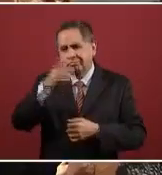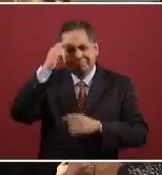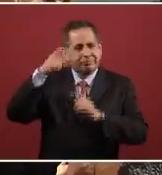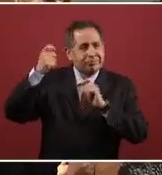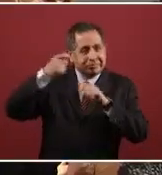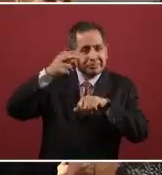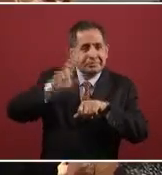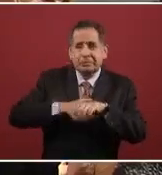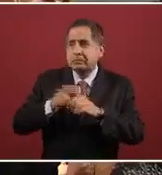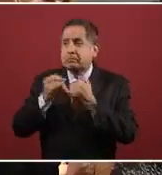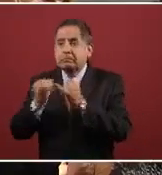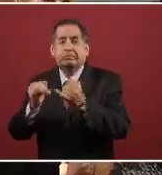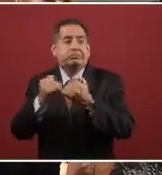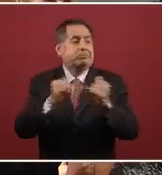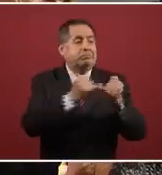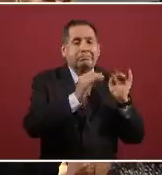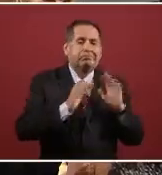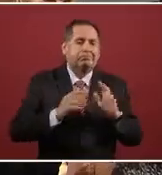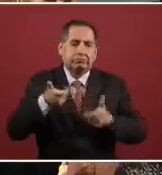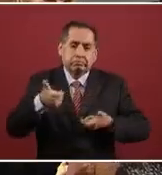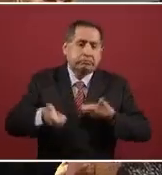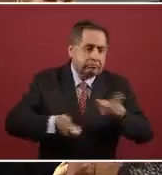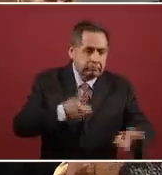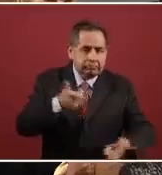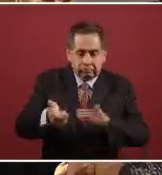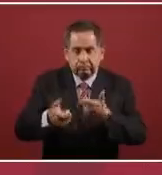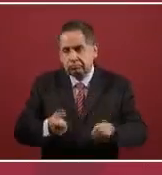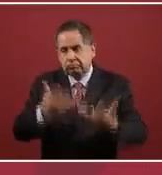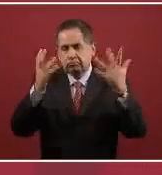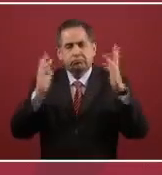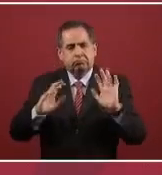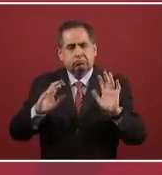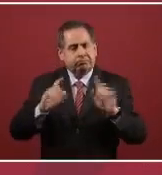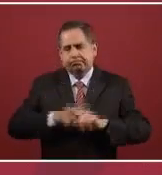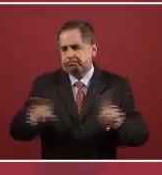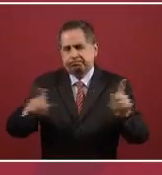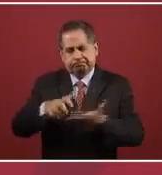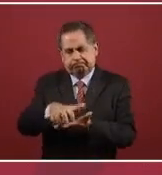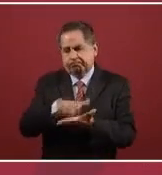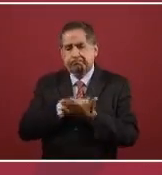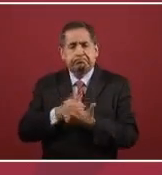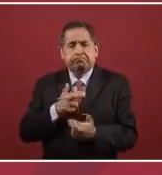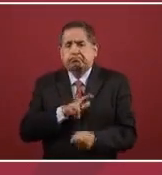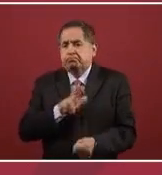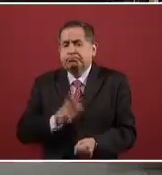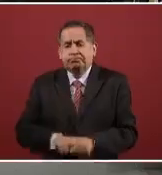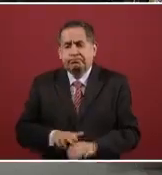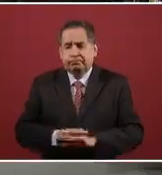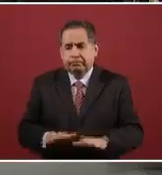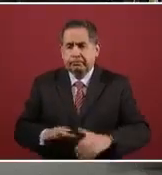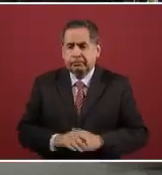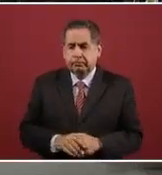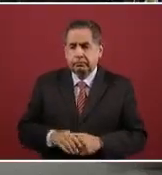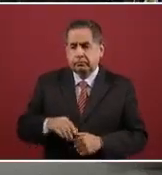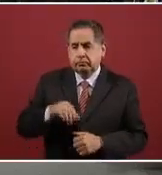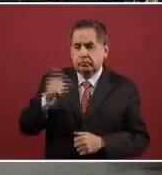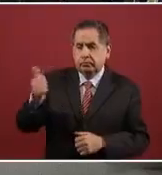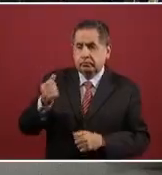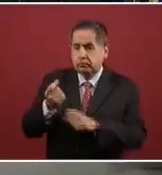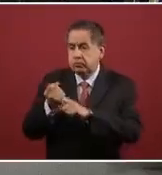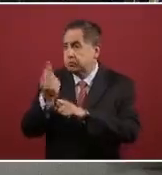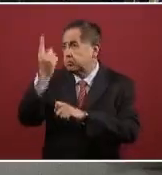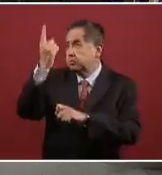productores independientes o a productores privados, pues es una enorme diferencia. Y sobre el asunto de los fuegos